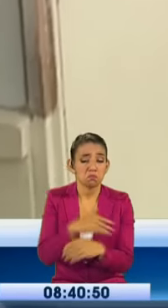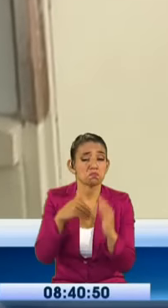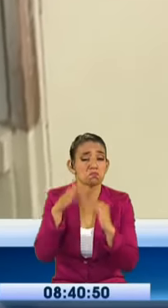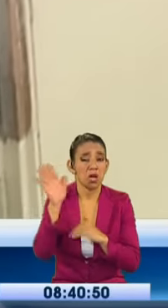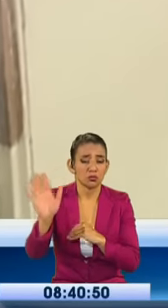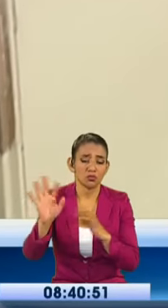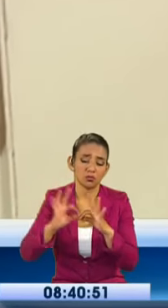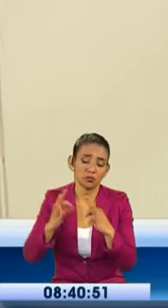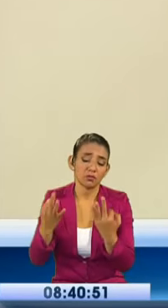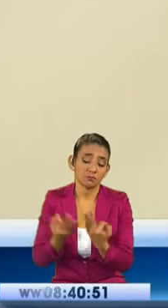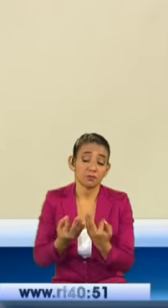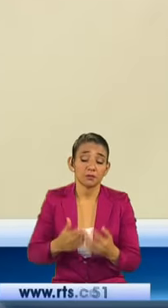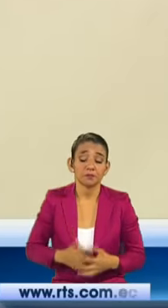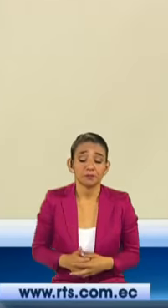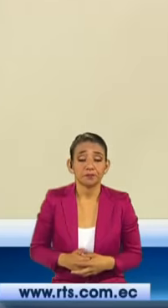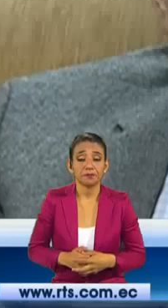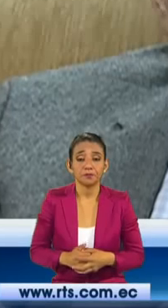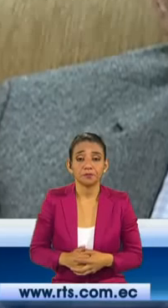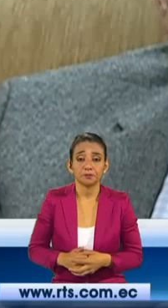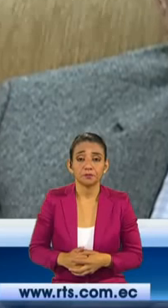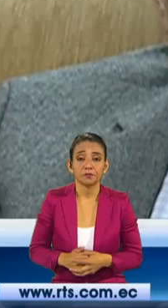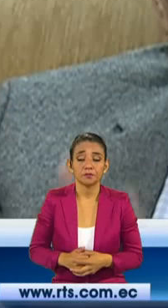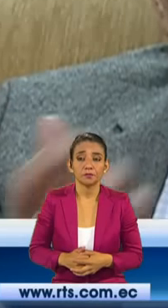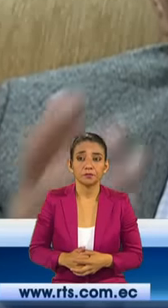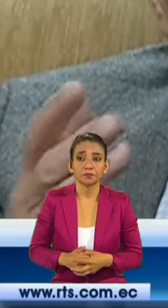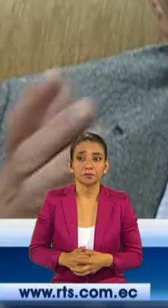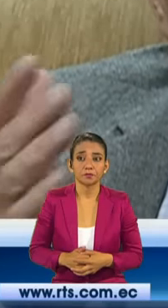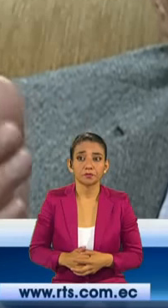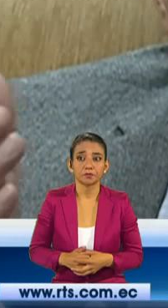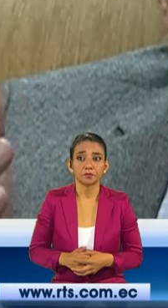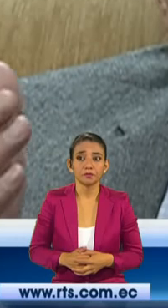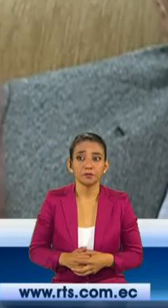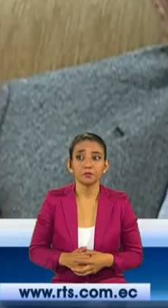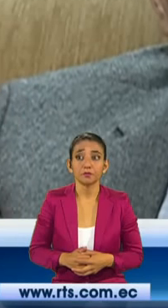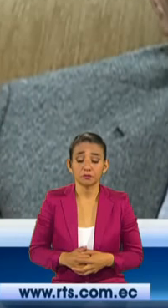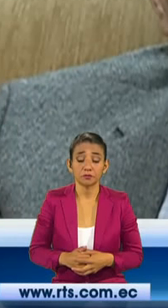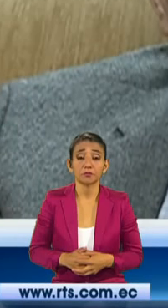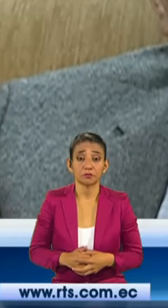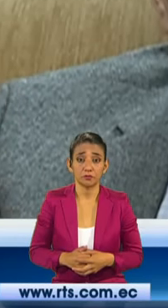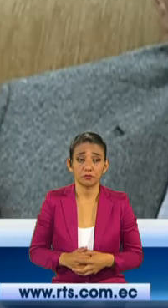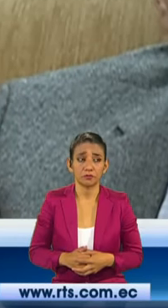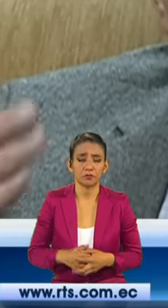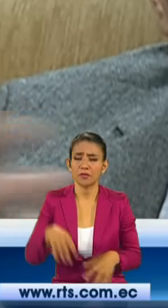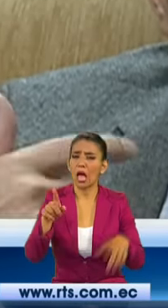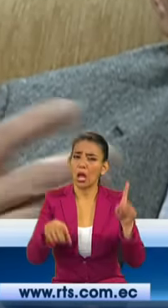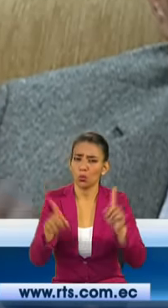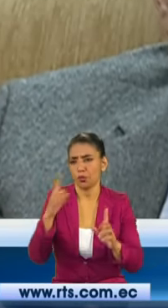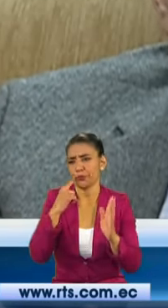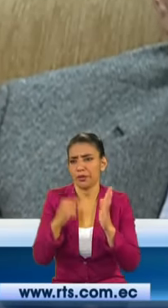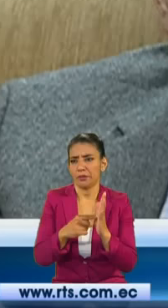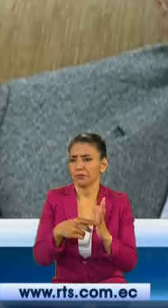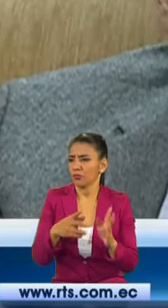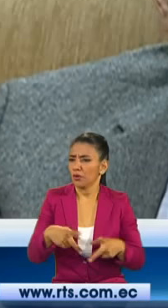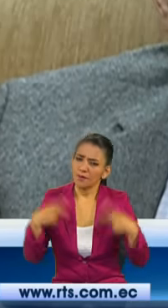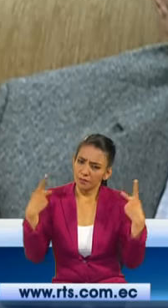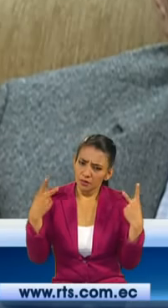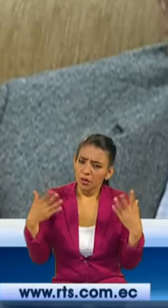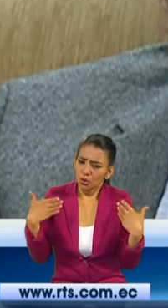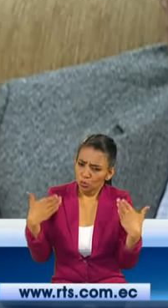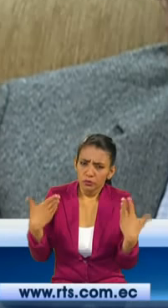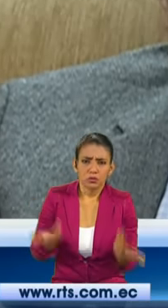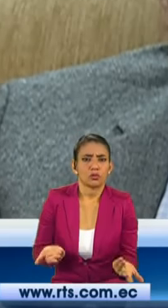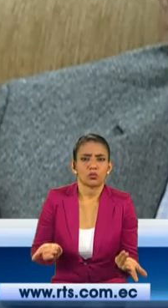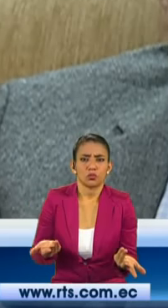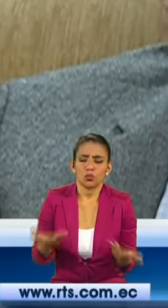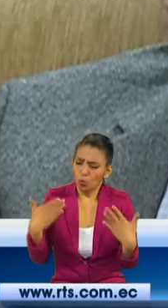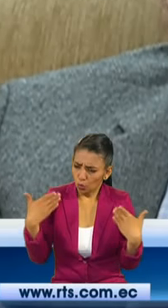más cercanos, de la familia. Porque esa marginación de muchísimos, de la alegría de la vida, no